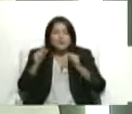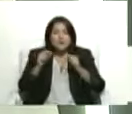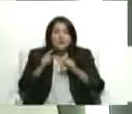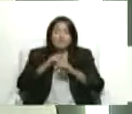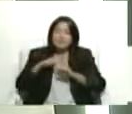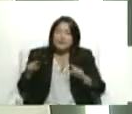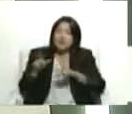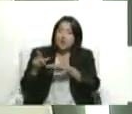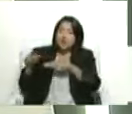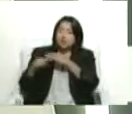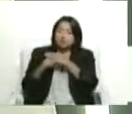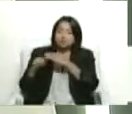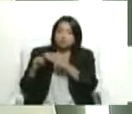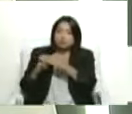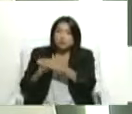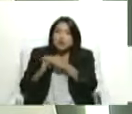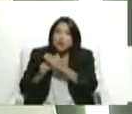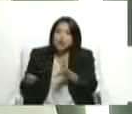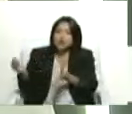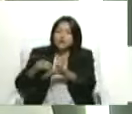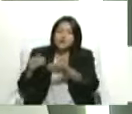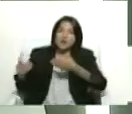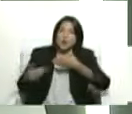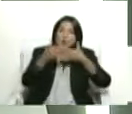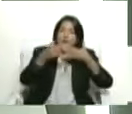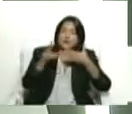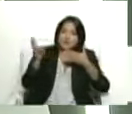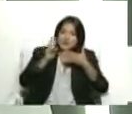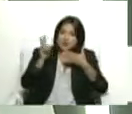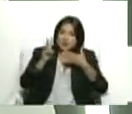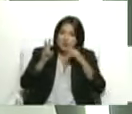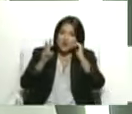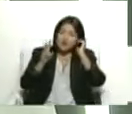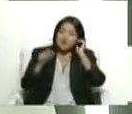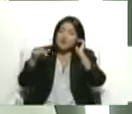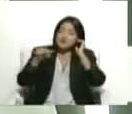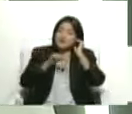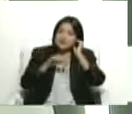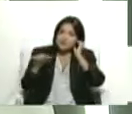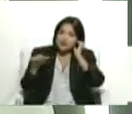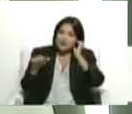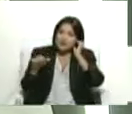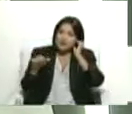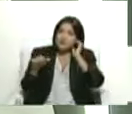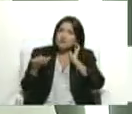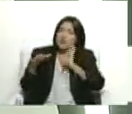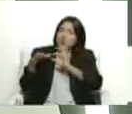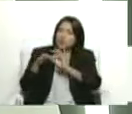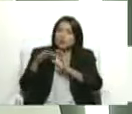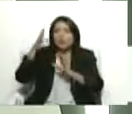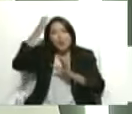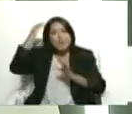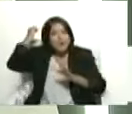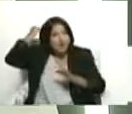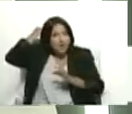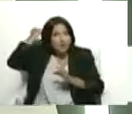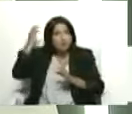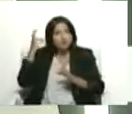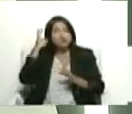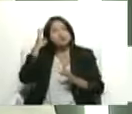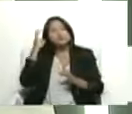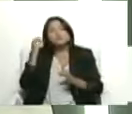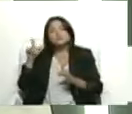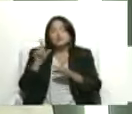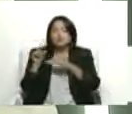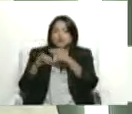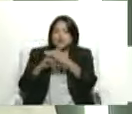nuevamente agrede a nuestro país ahora esta semana con la embajadora de Guyana, que aseguró